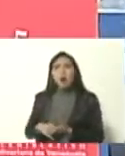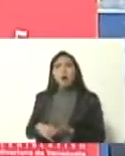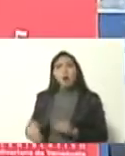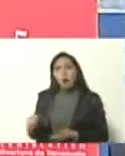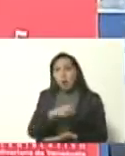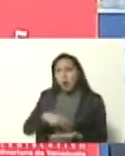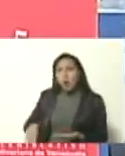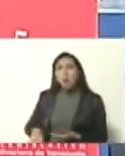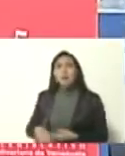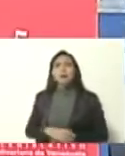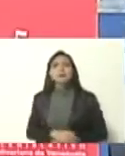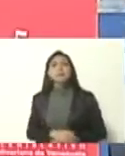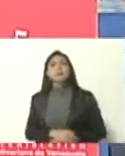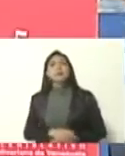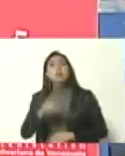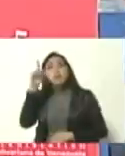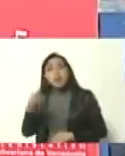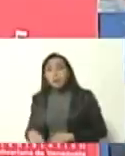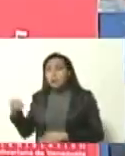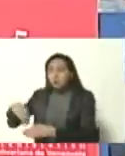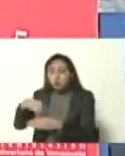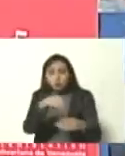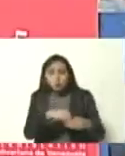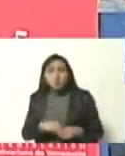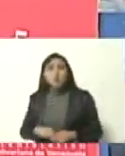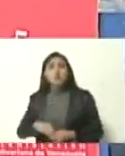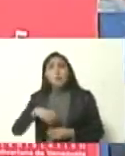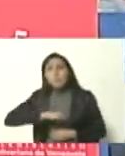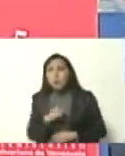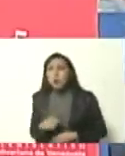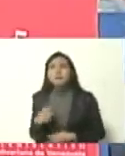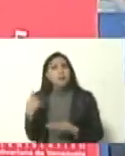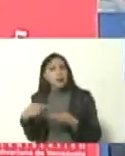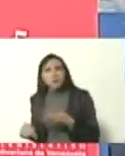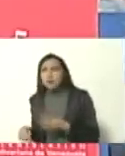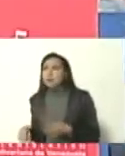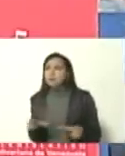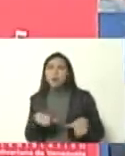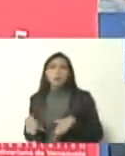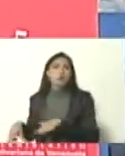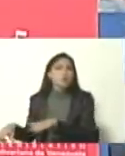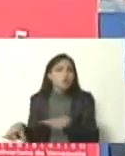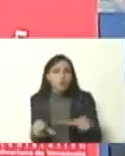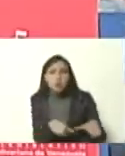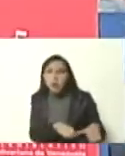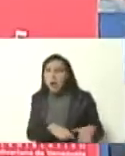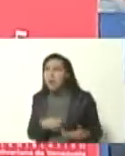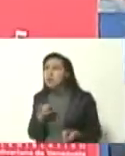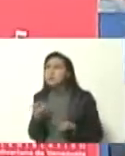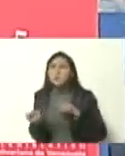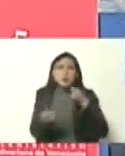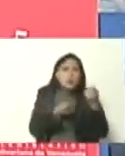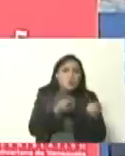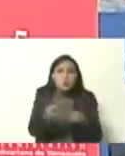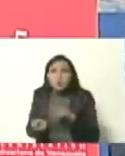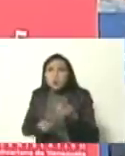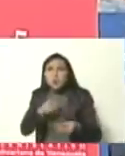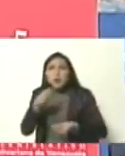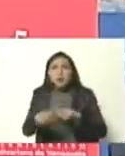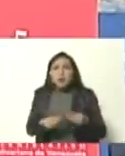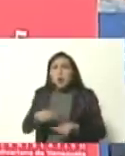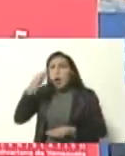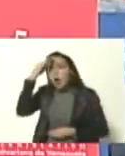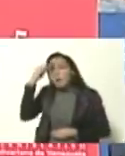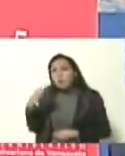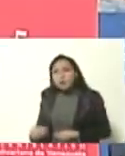Ibarra, intento de colocación de bombas en sedes de policías regionales, de policías locales, intento de acción militar